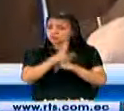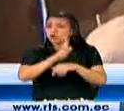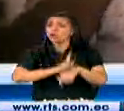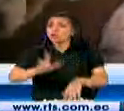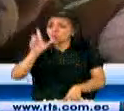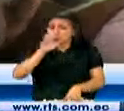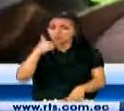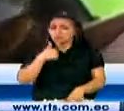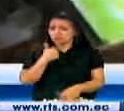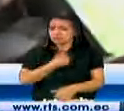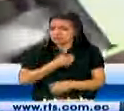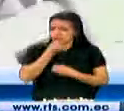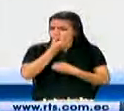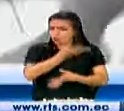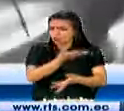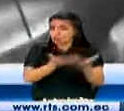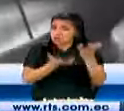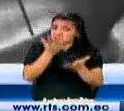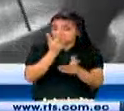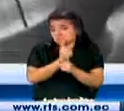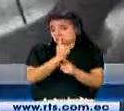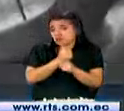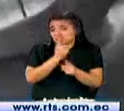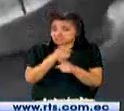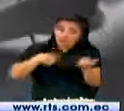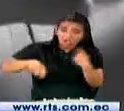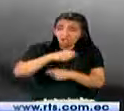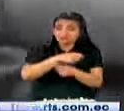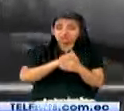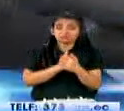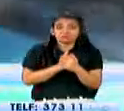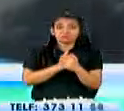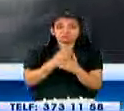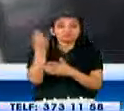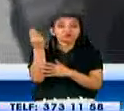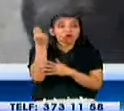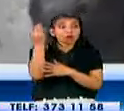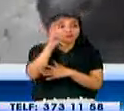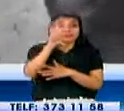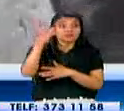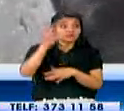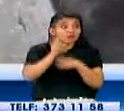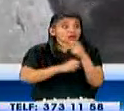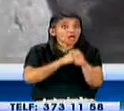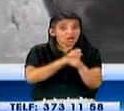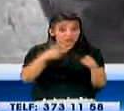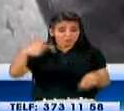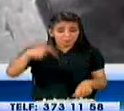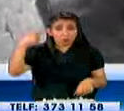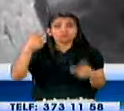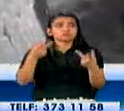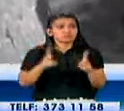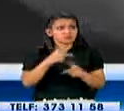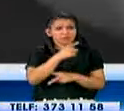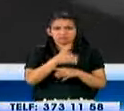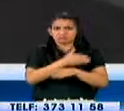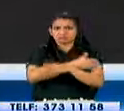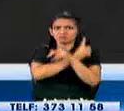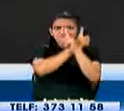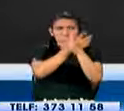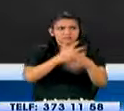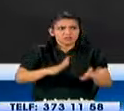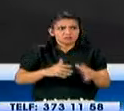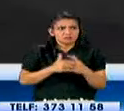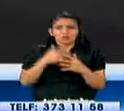Que ir a dar. Entonces no sé si por eso. El joven de 23 años, a pesar de su discapacidad, también fue herido en su pierna. Llegó